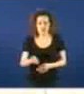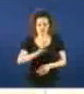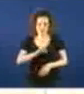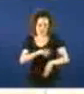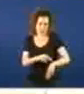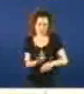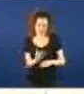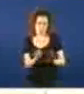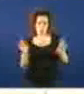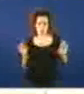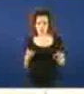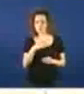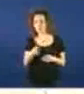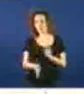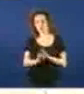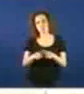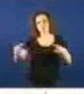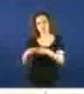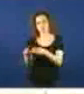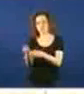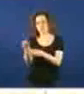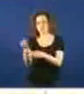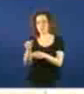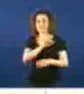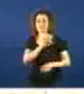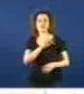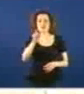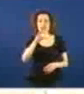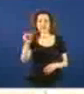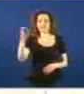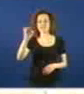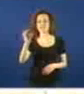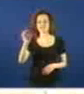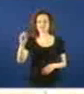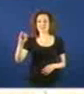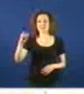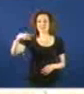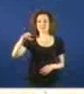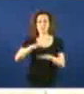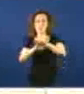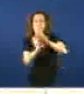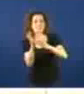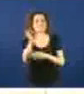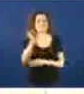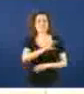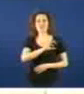Popular de Galicia, señor Castiñeira. Sí. Sí, señor Losada.